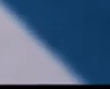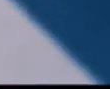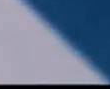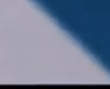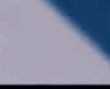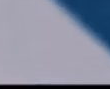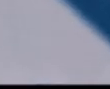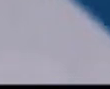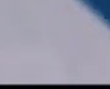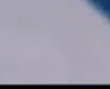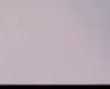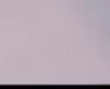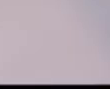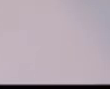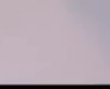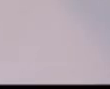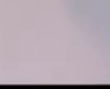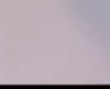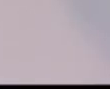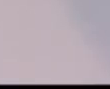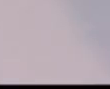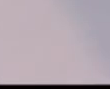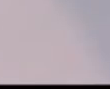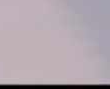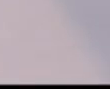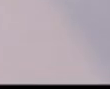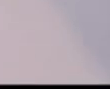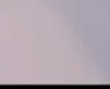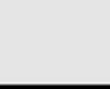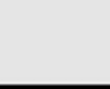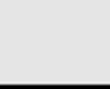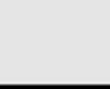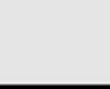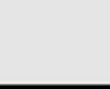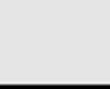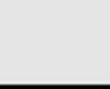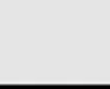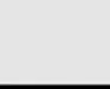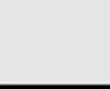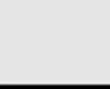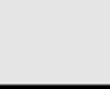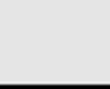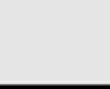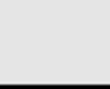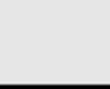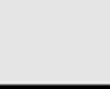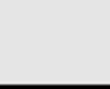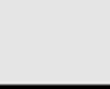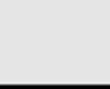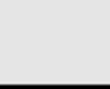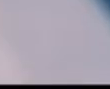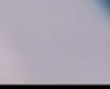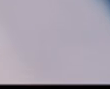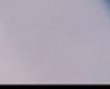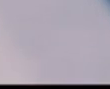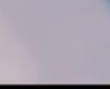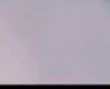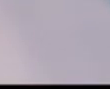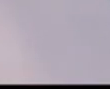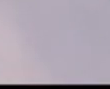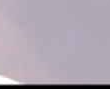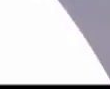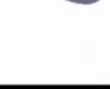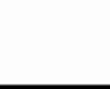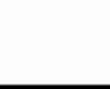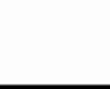Esas manchas de orgullo no se lavan. Entérate más acá. ALA, sponsor de las manchas que nos dieron la tercera. Mira que te